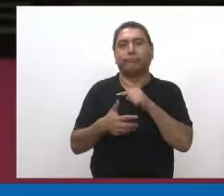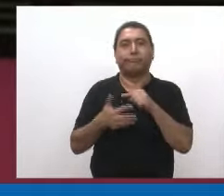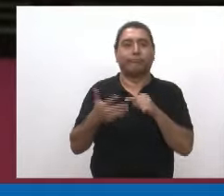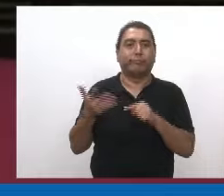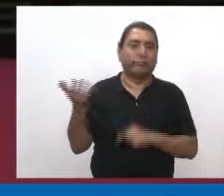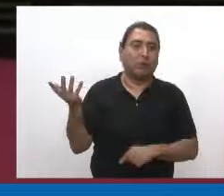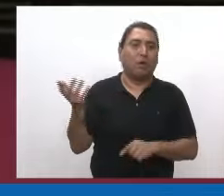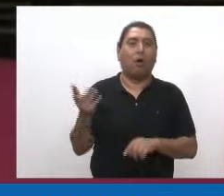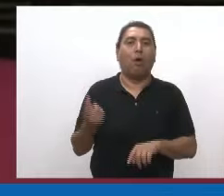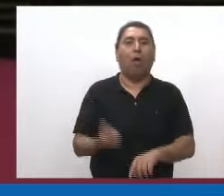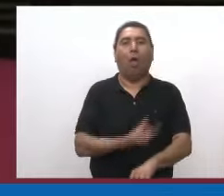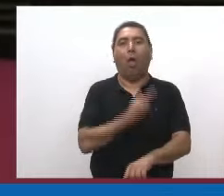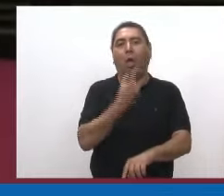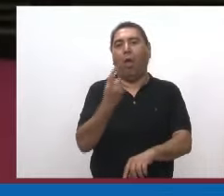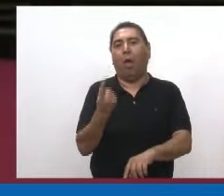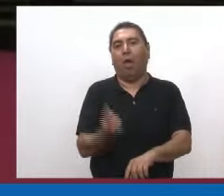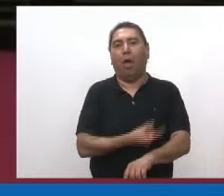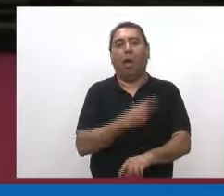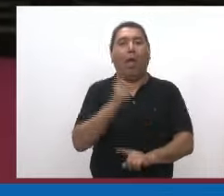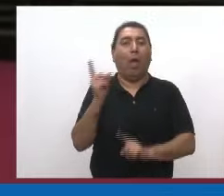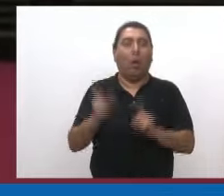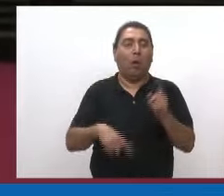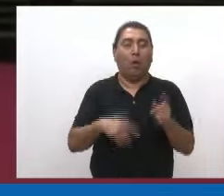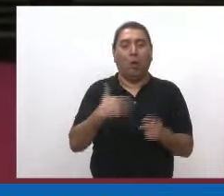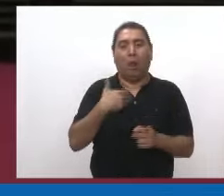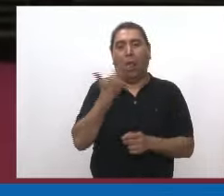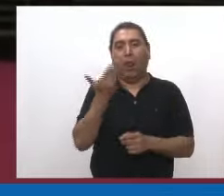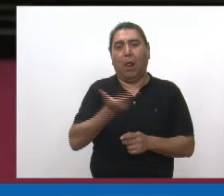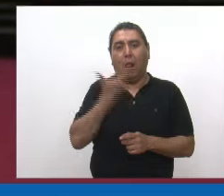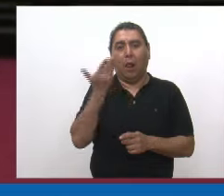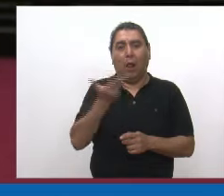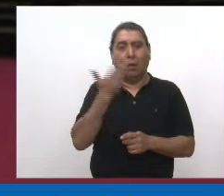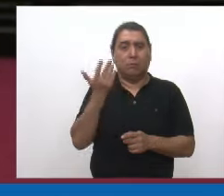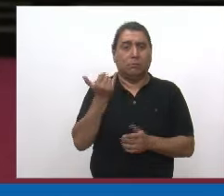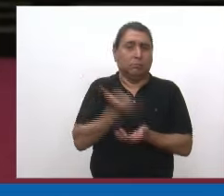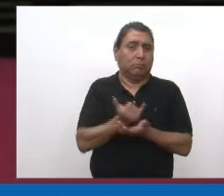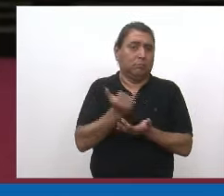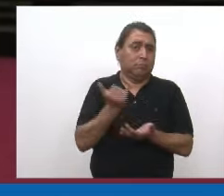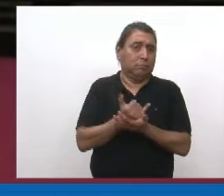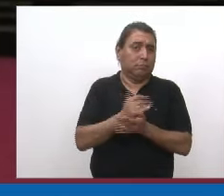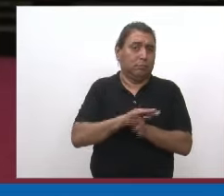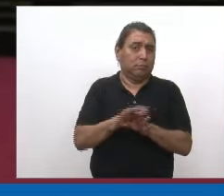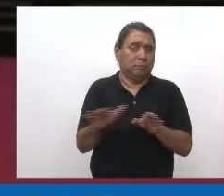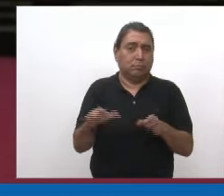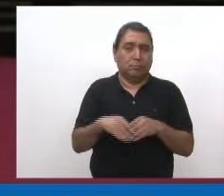Extensas horas de algunos balbuceos, inclusive incoherentes entre sí,